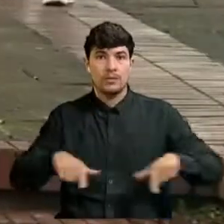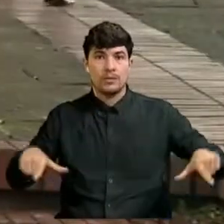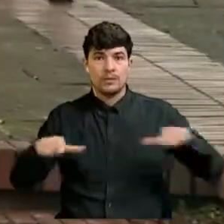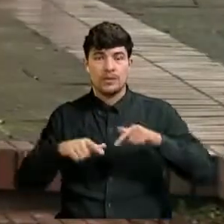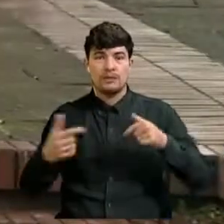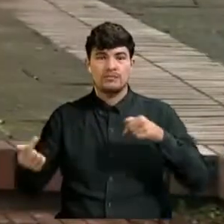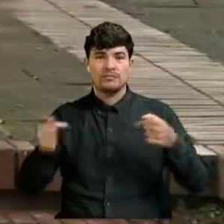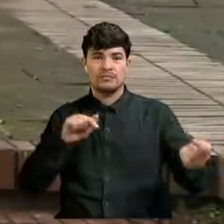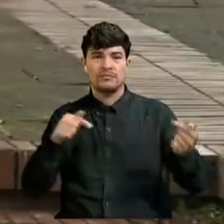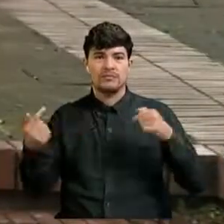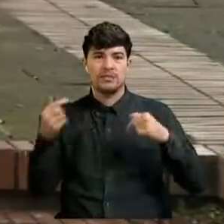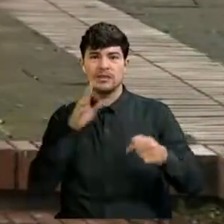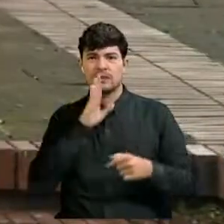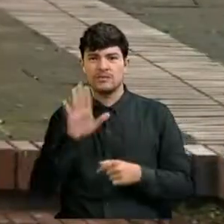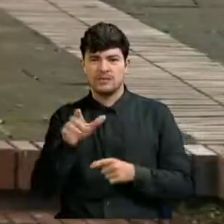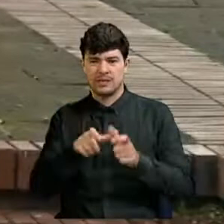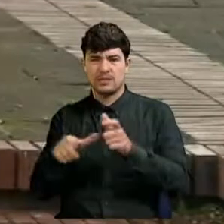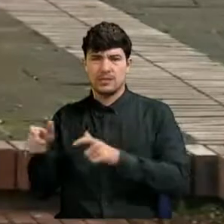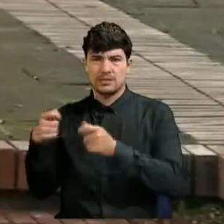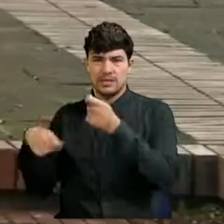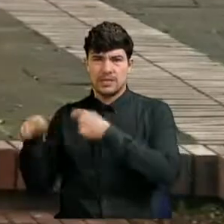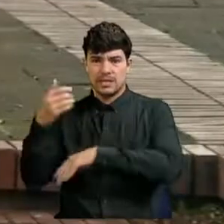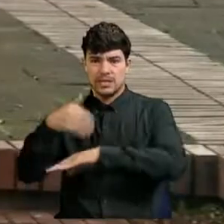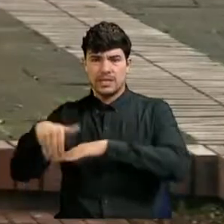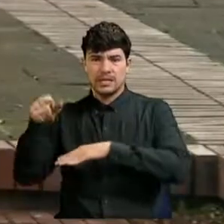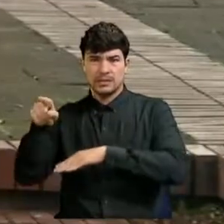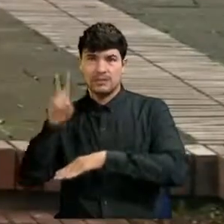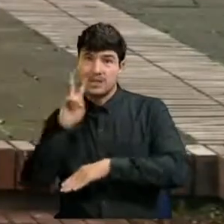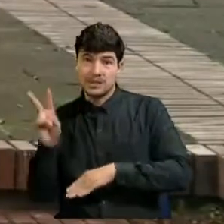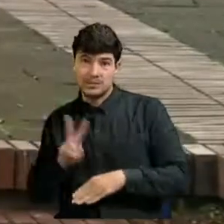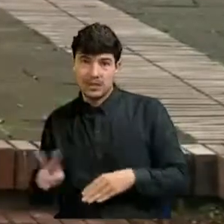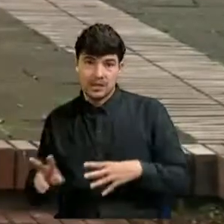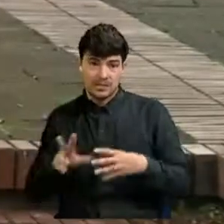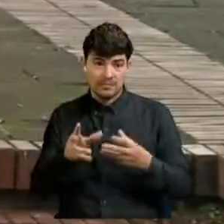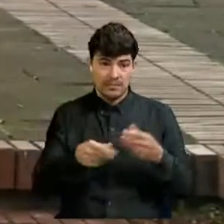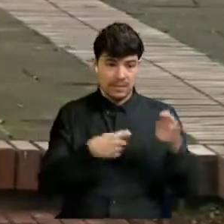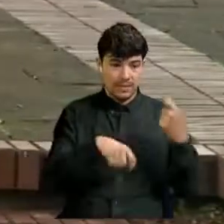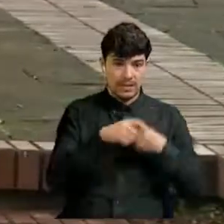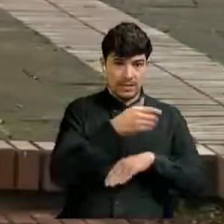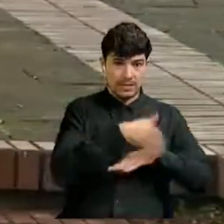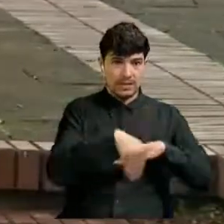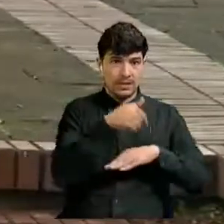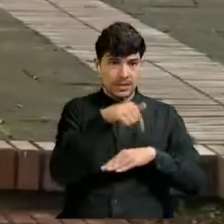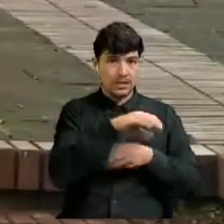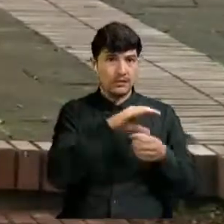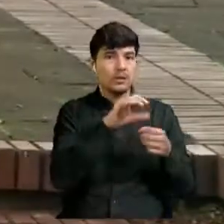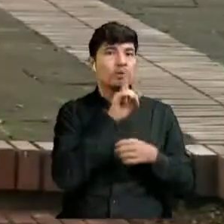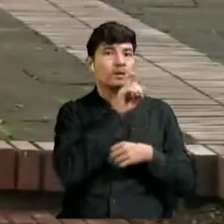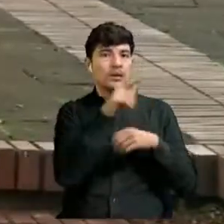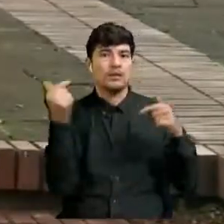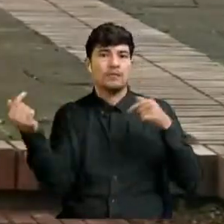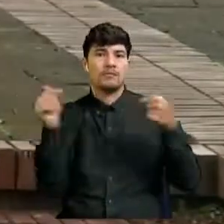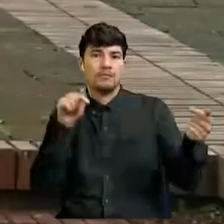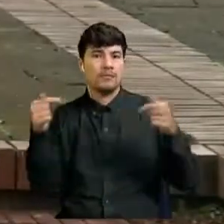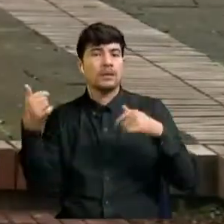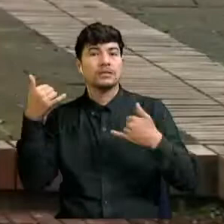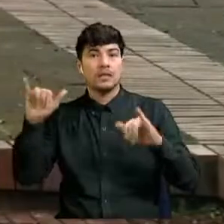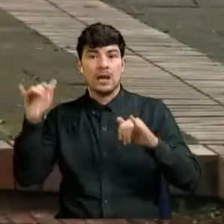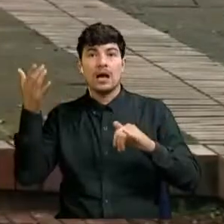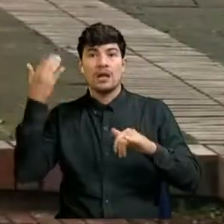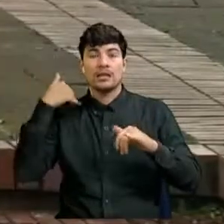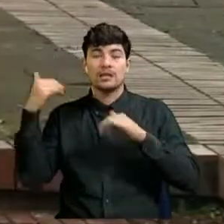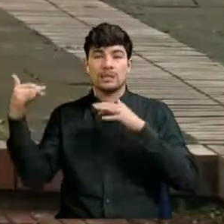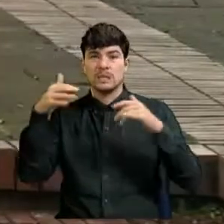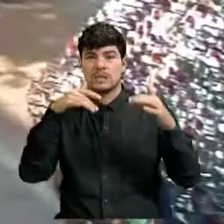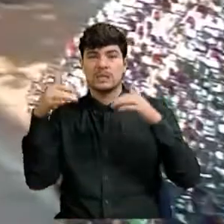entre vendedores ambulantes de venezuela y los de la ciudad de bucaramanga ya se han registrado enfrentamientos